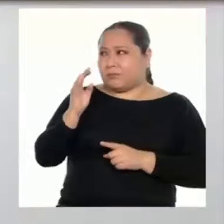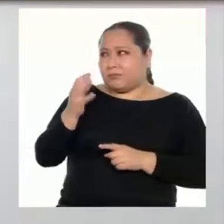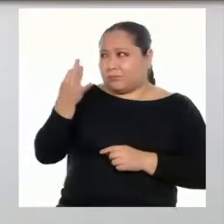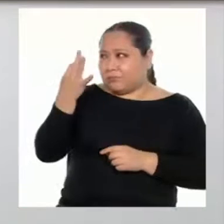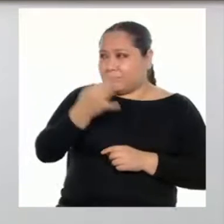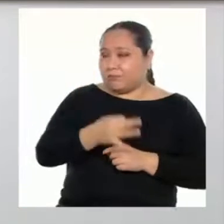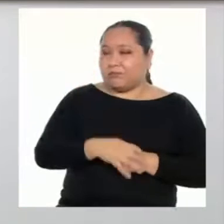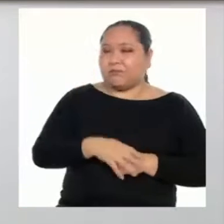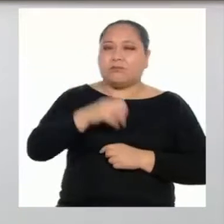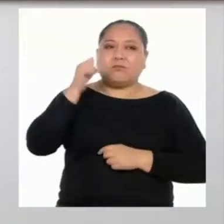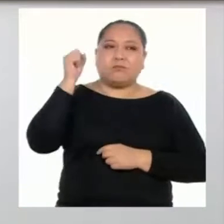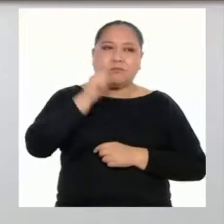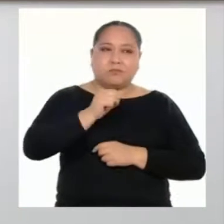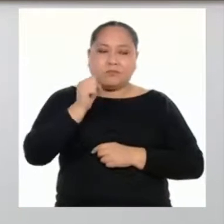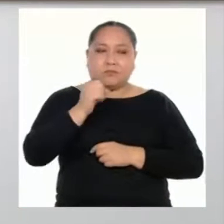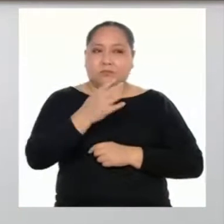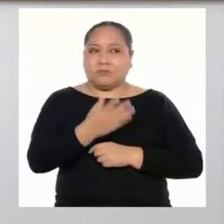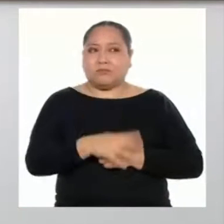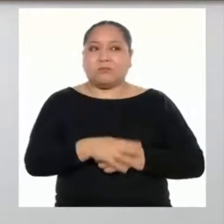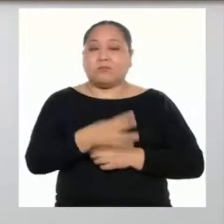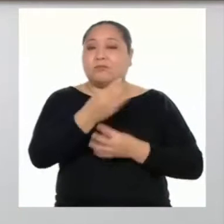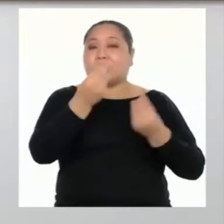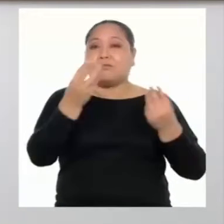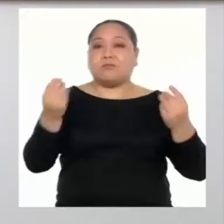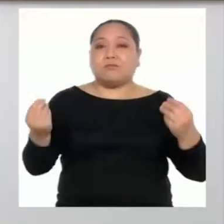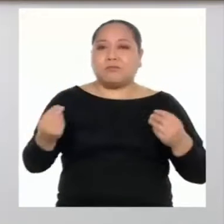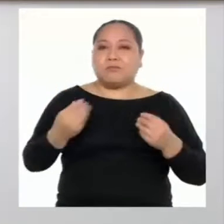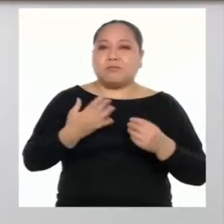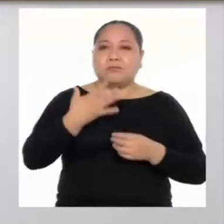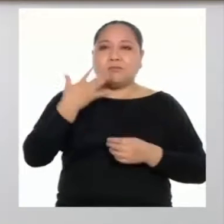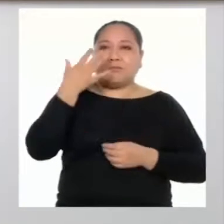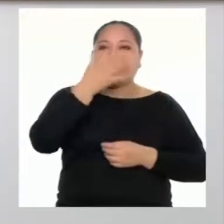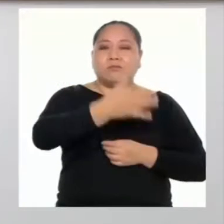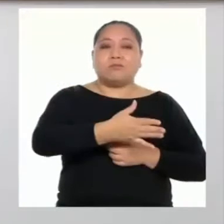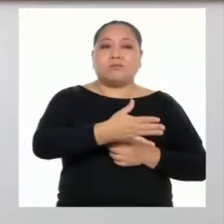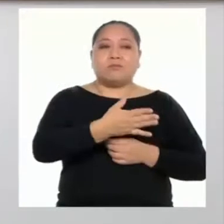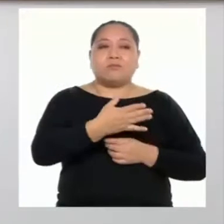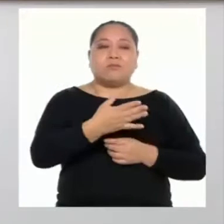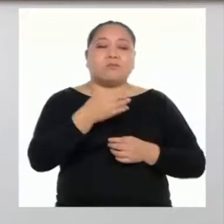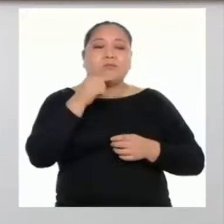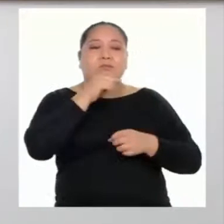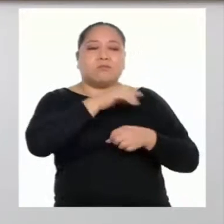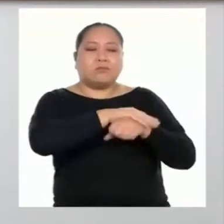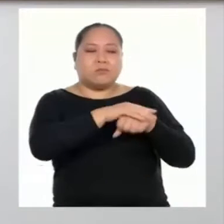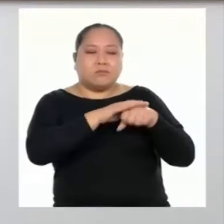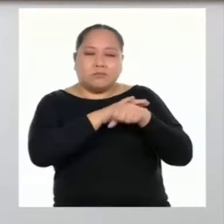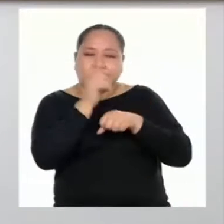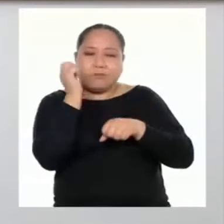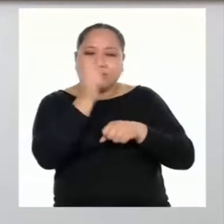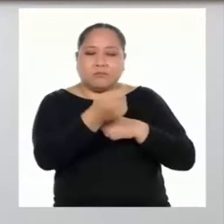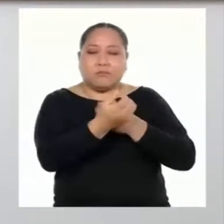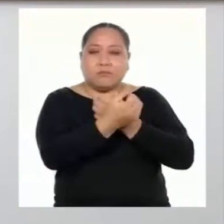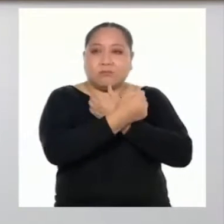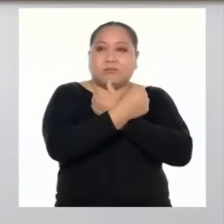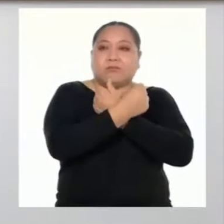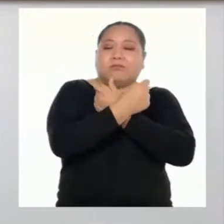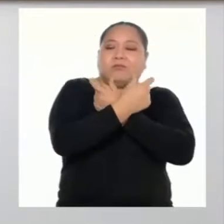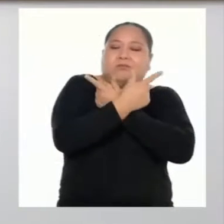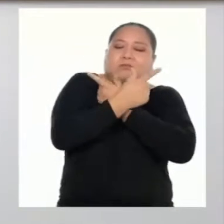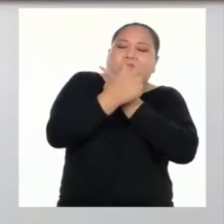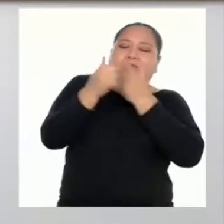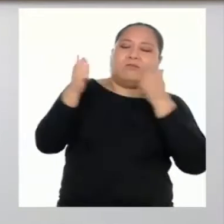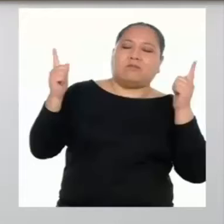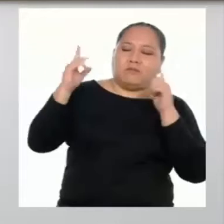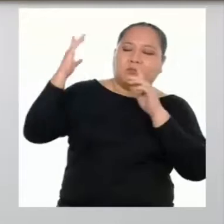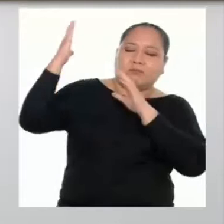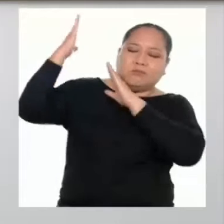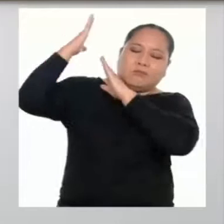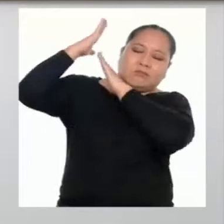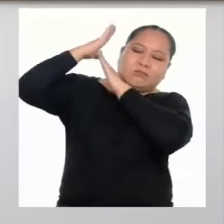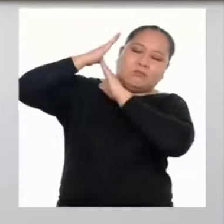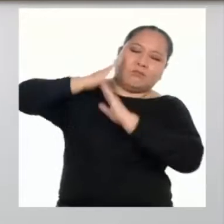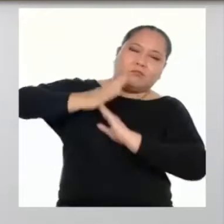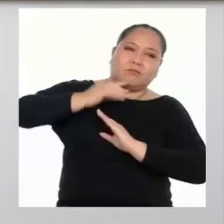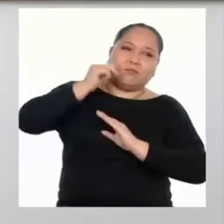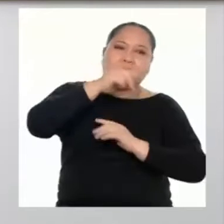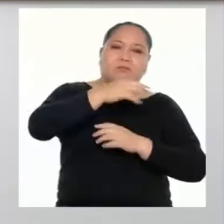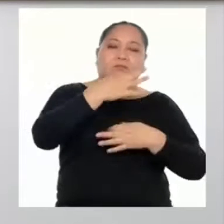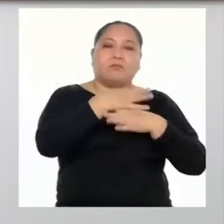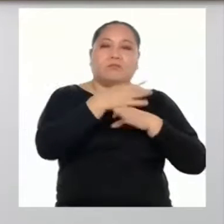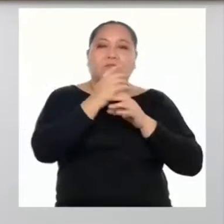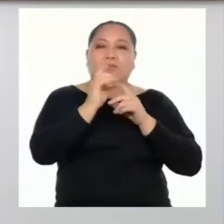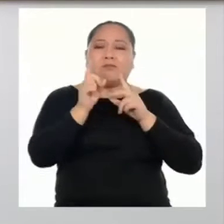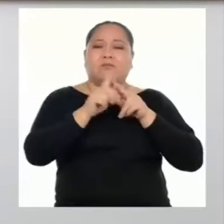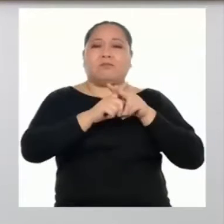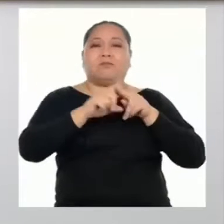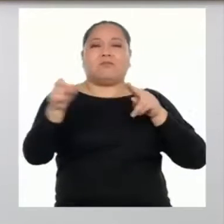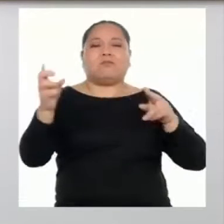¿no? Así es, muchas recurrían a las hechiceras para liberarse de los maltratos. Era una forma